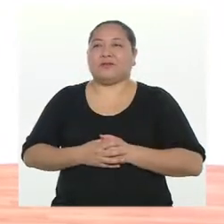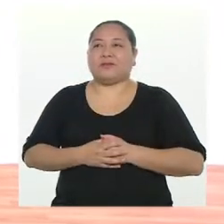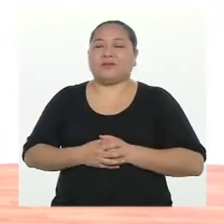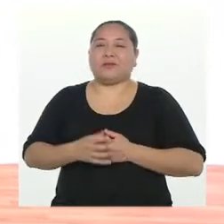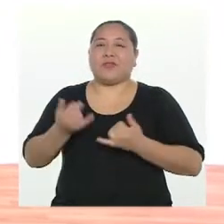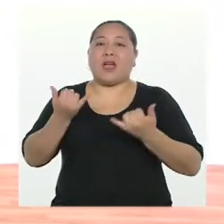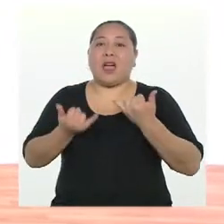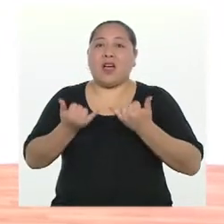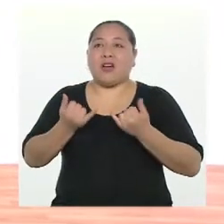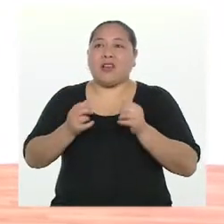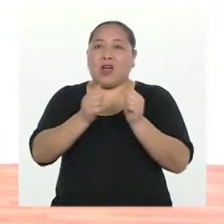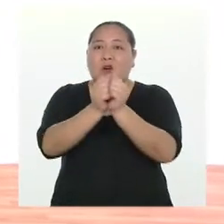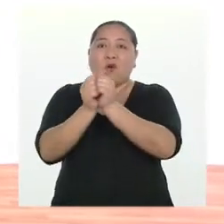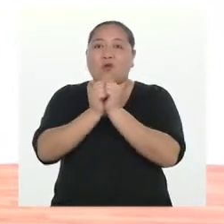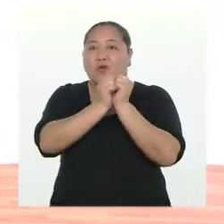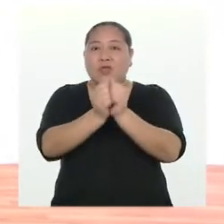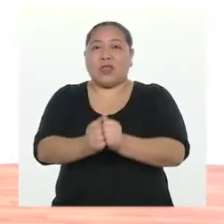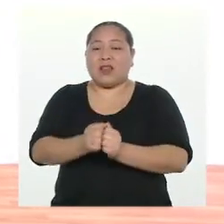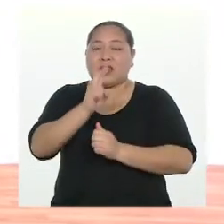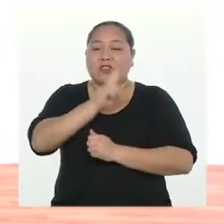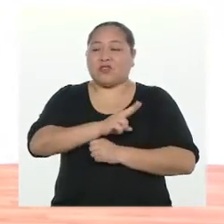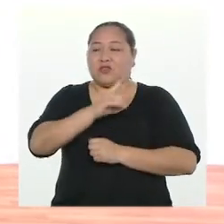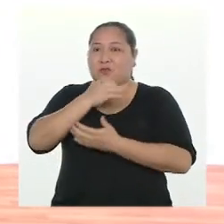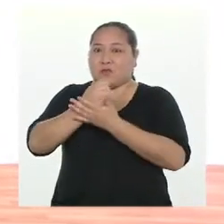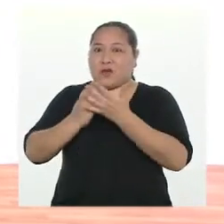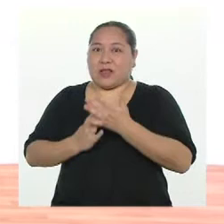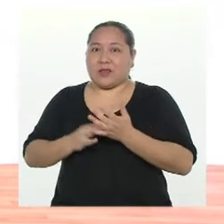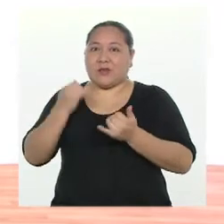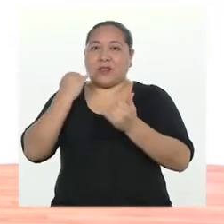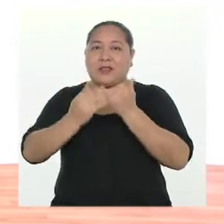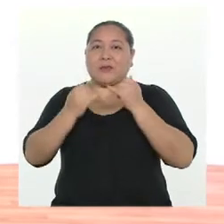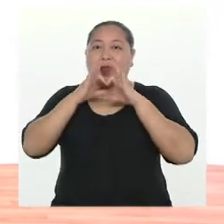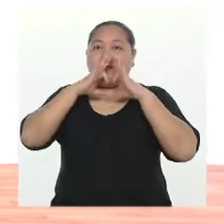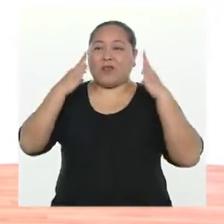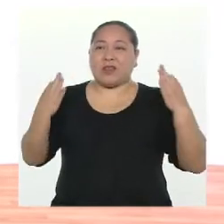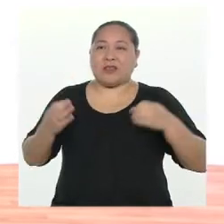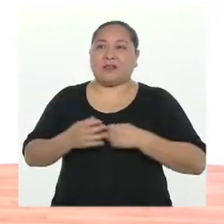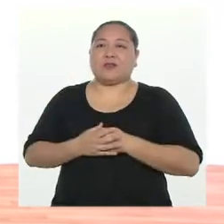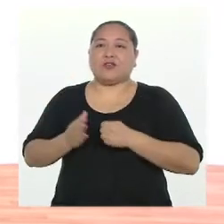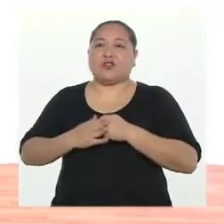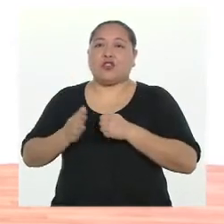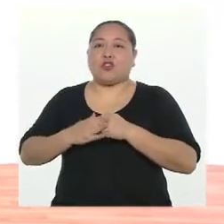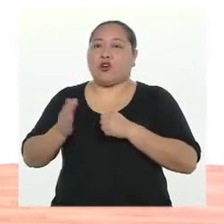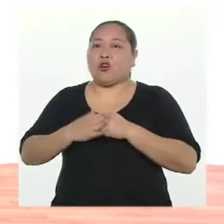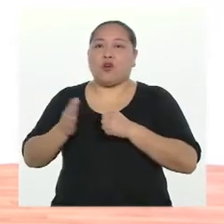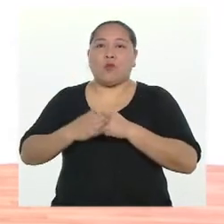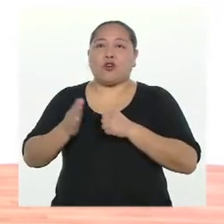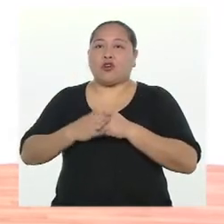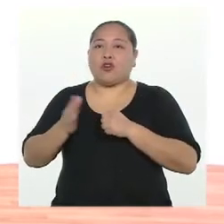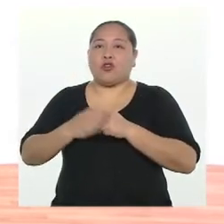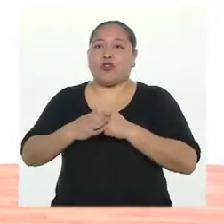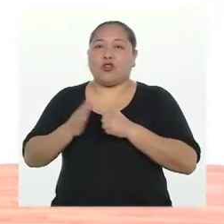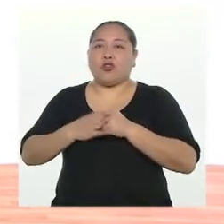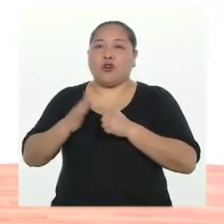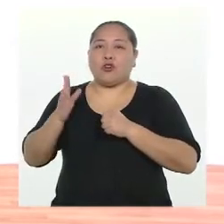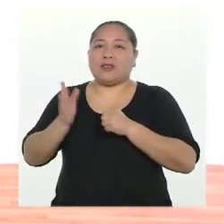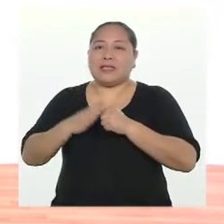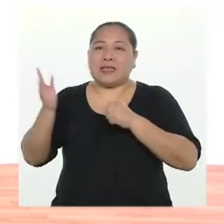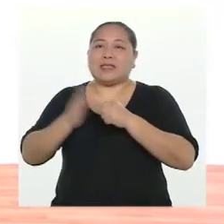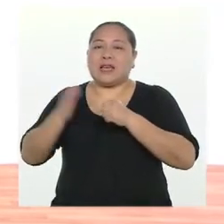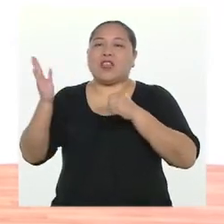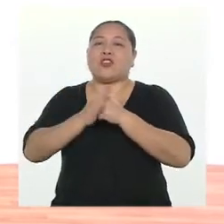Ahora vamos a juntar las dos partes para terminar nuestra frase. Yo no como rocoto,